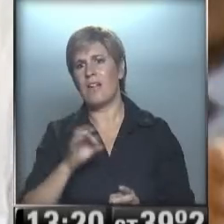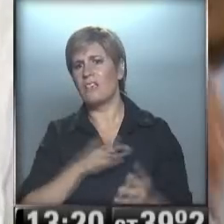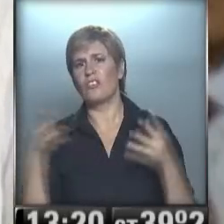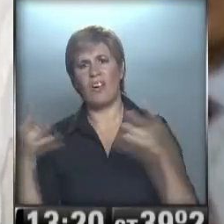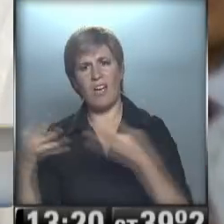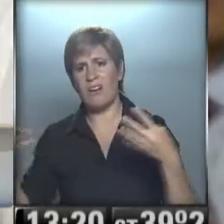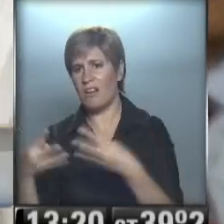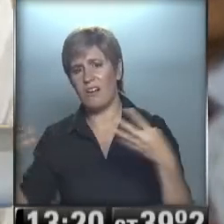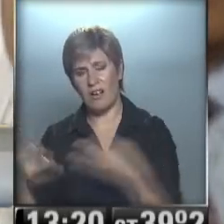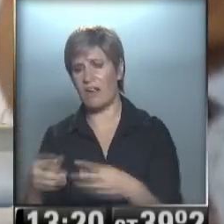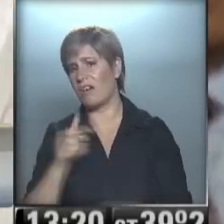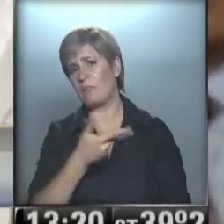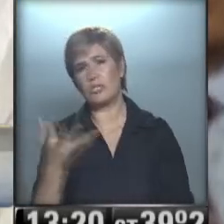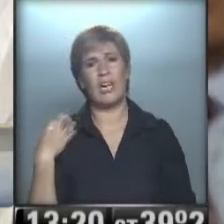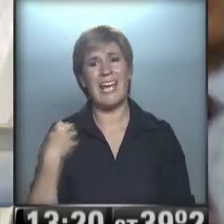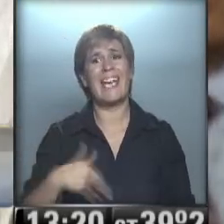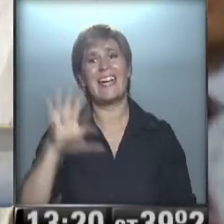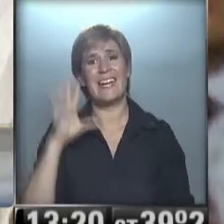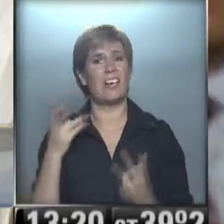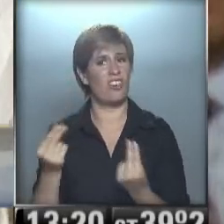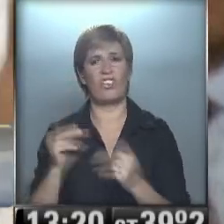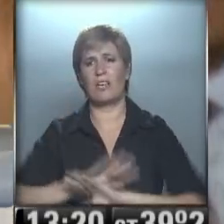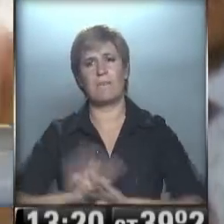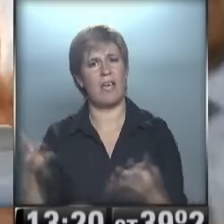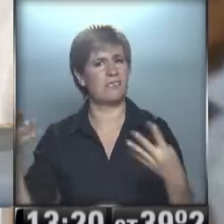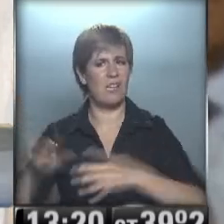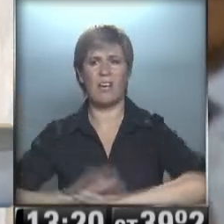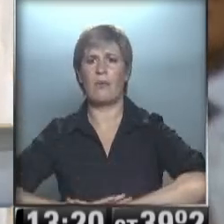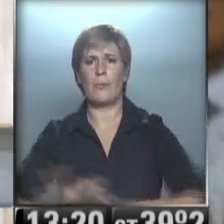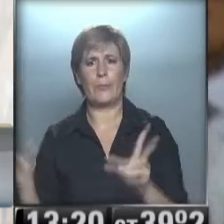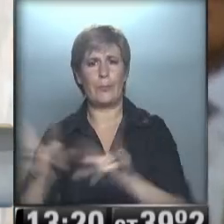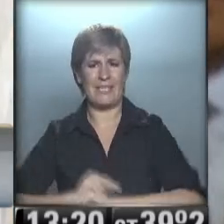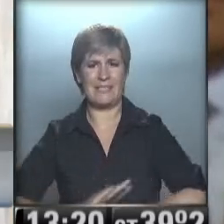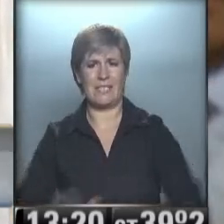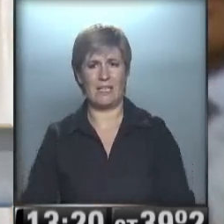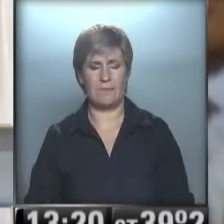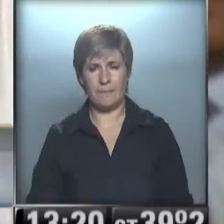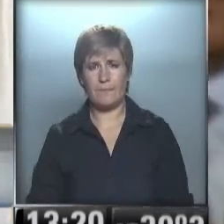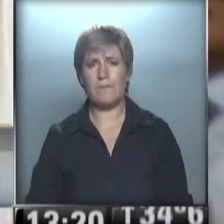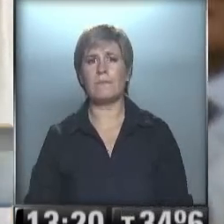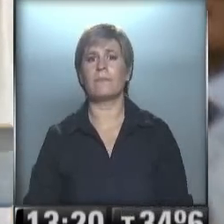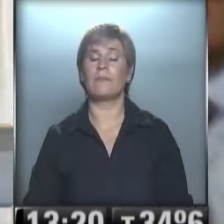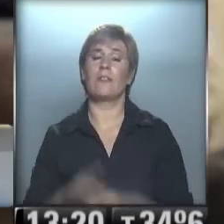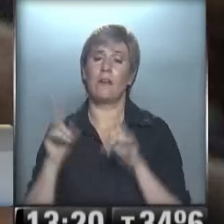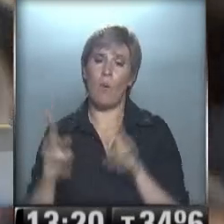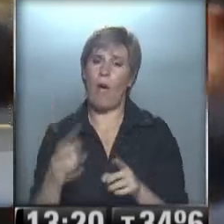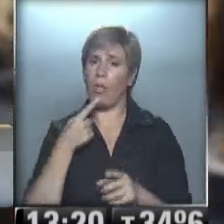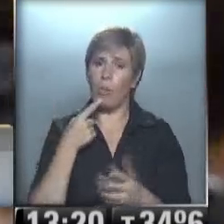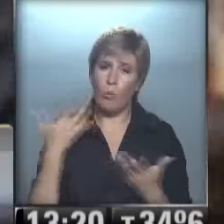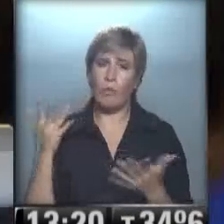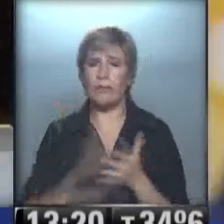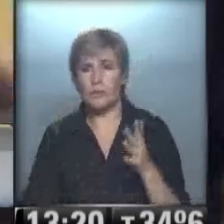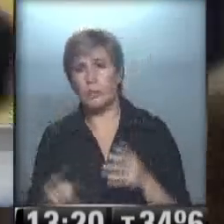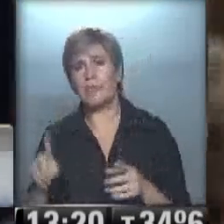de la población rechaza embarcarse en una nueva aventura militar. Aún con todas las incertidumbres de que se arribe